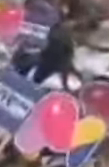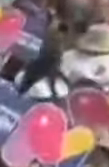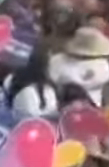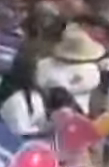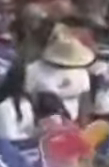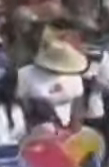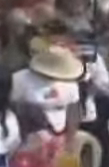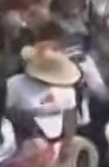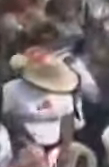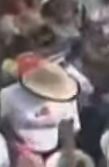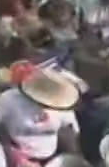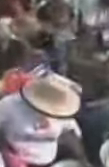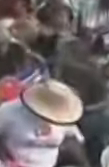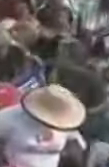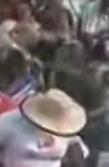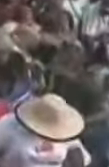calle.